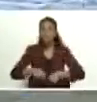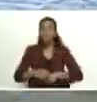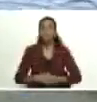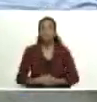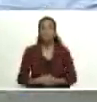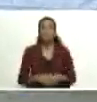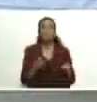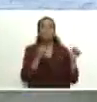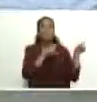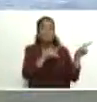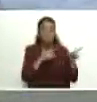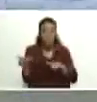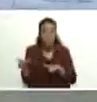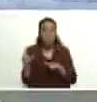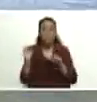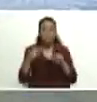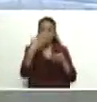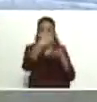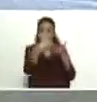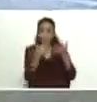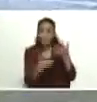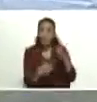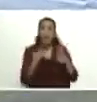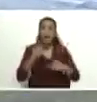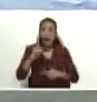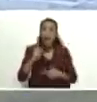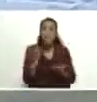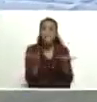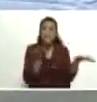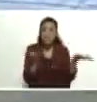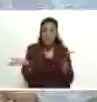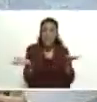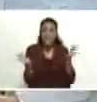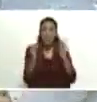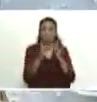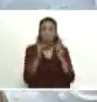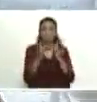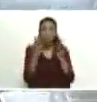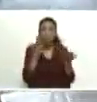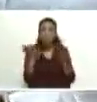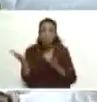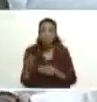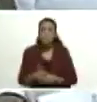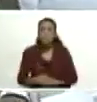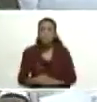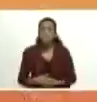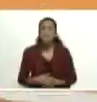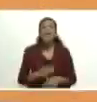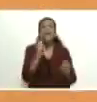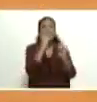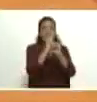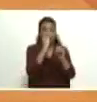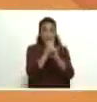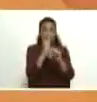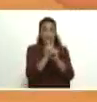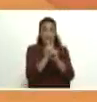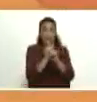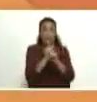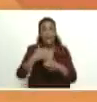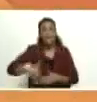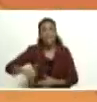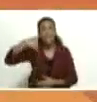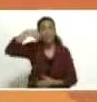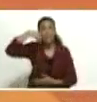Correcto. Ya. Sí. Está bien. También tenemos el servicio Conectar. Internet. Internet y